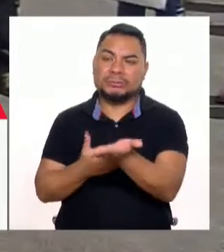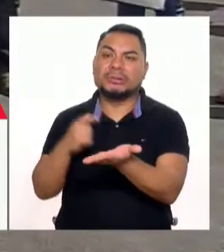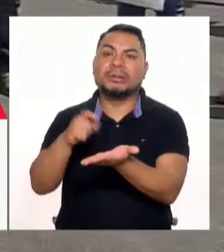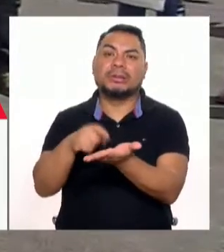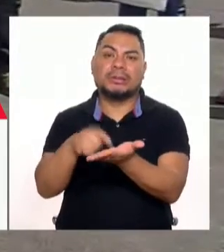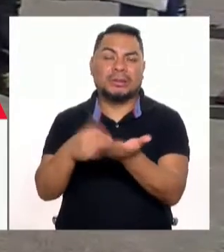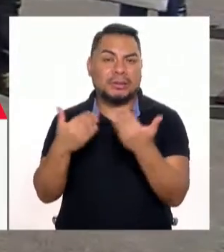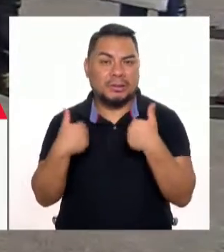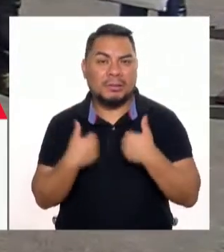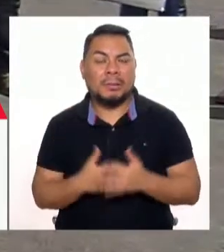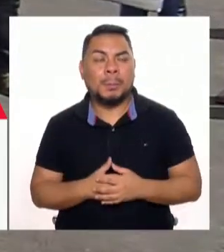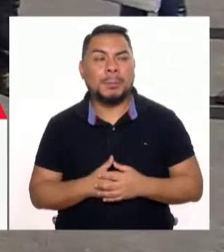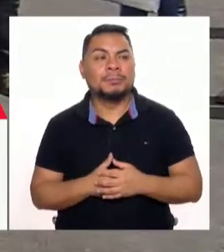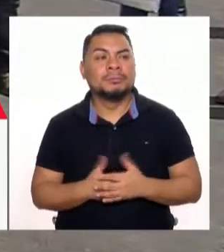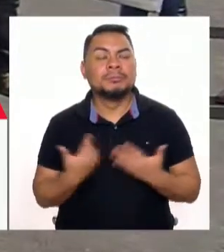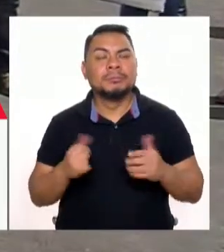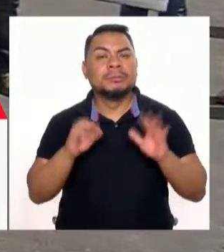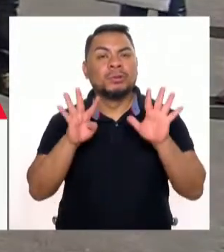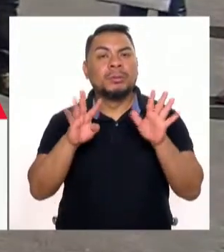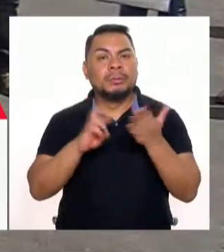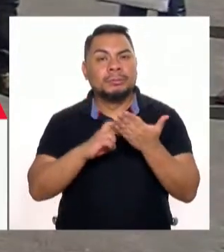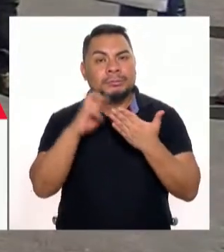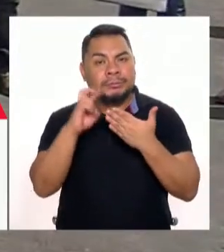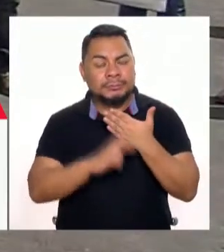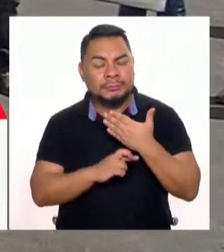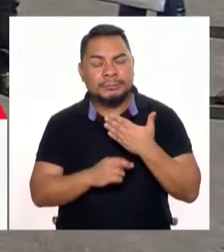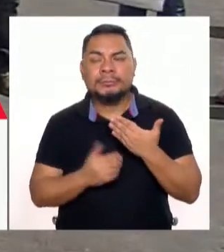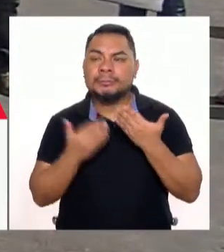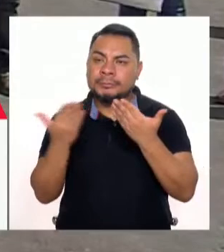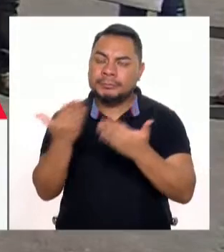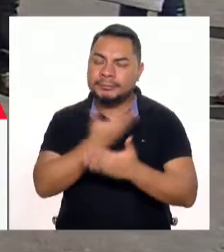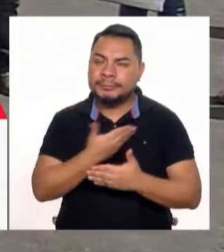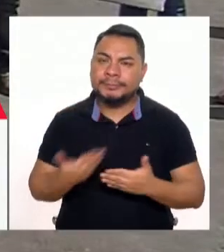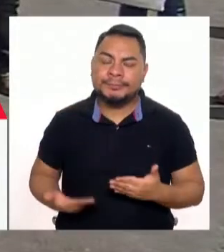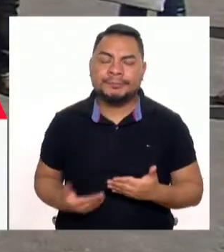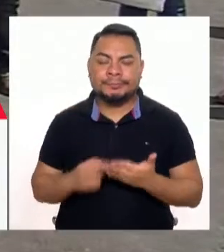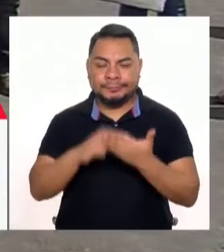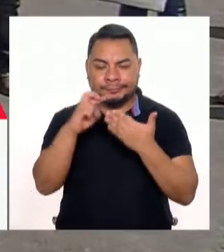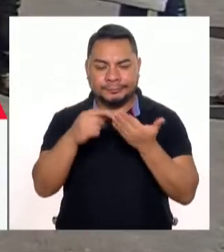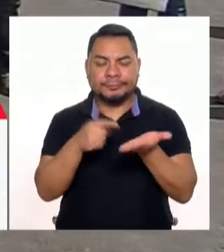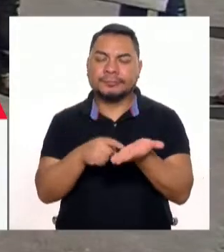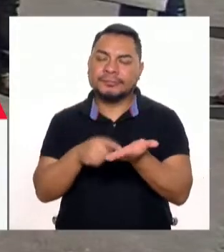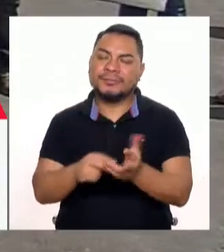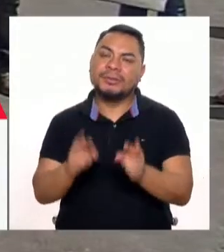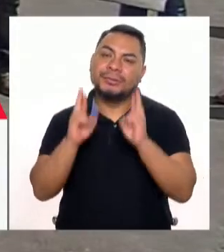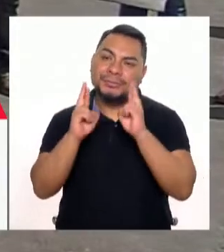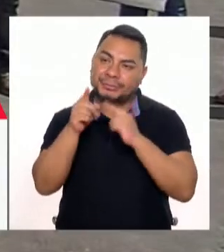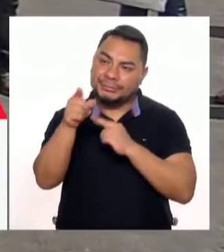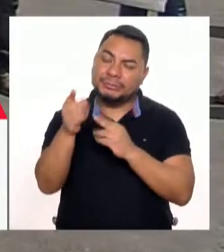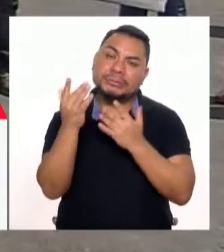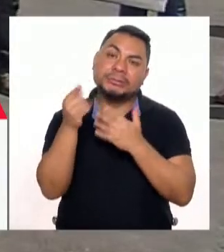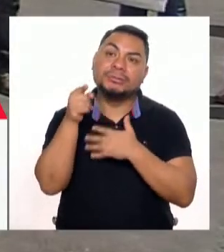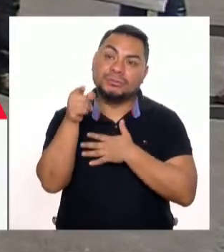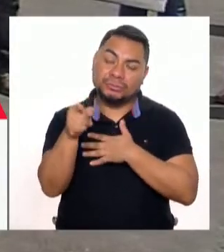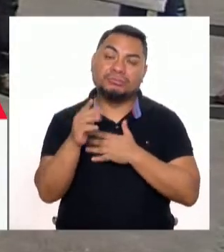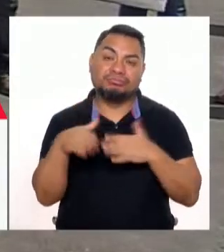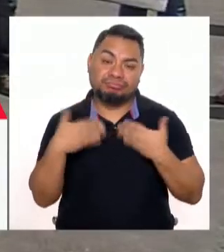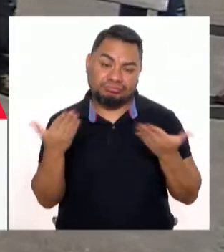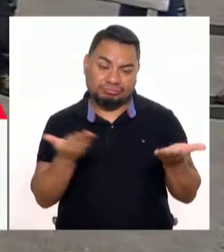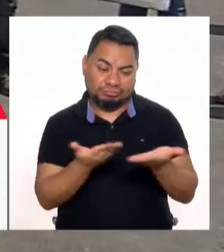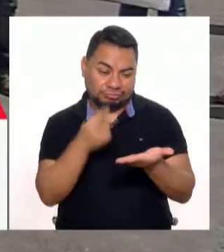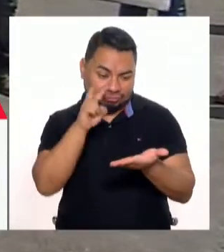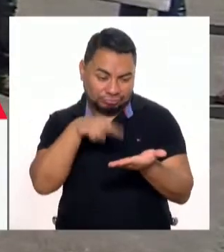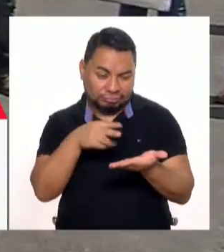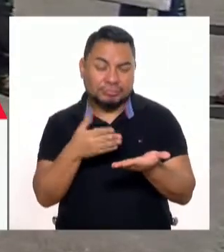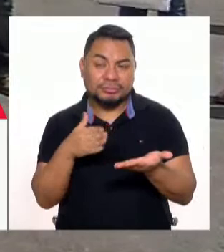tenemos nueve proyectos señora presidenta lo cual Esperamos que usted nos